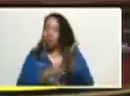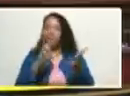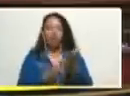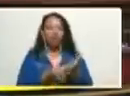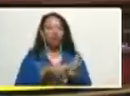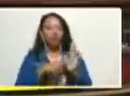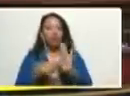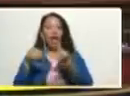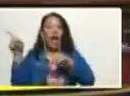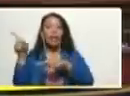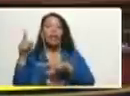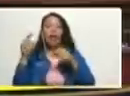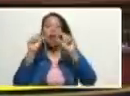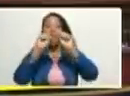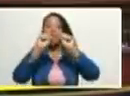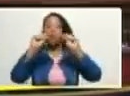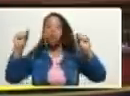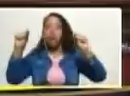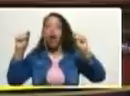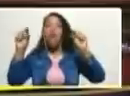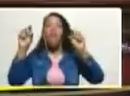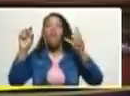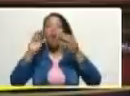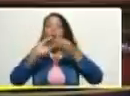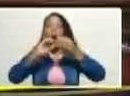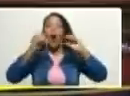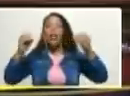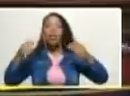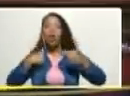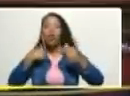Esta frase la he repetido de manera